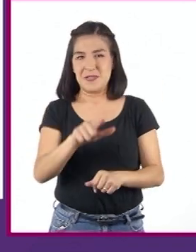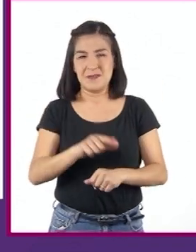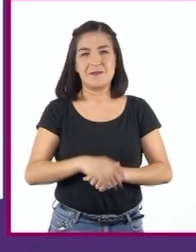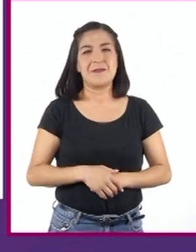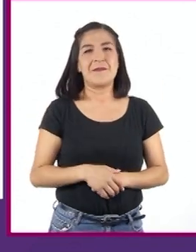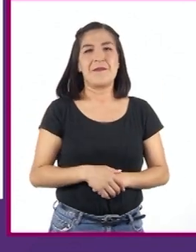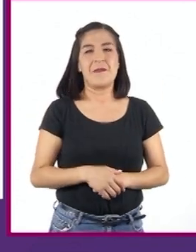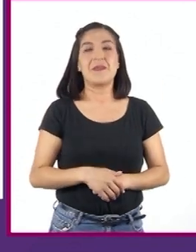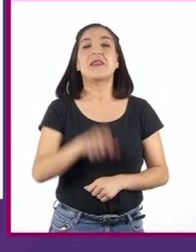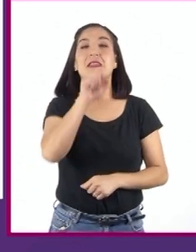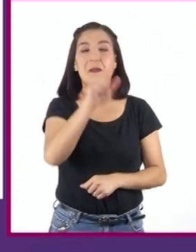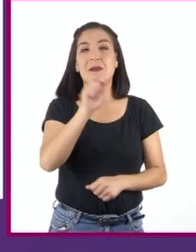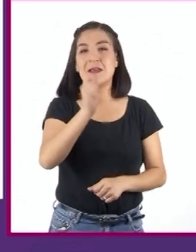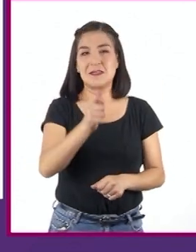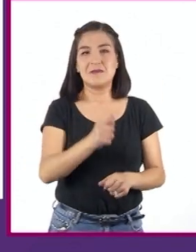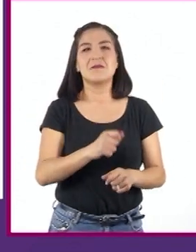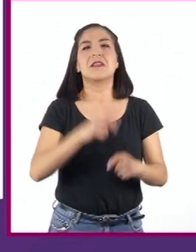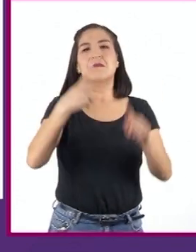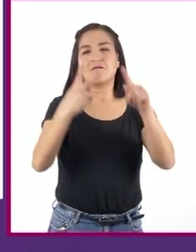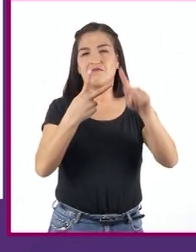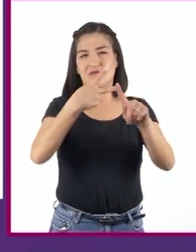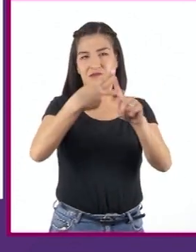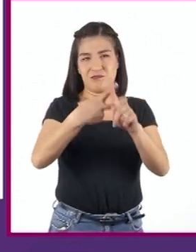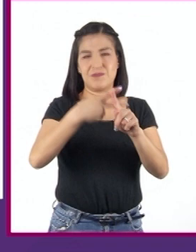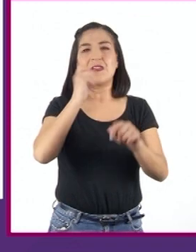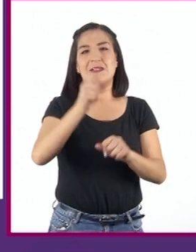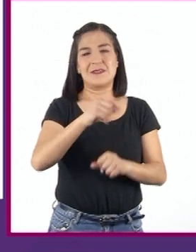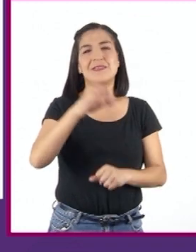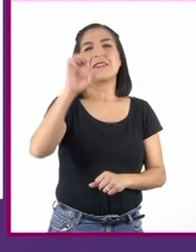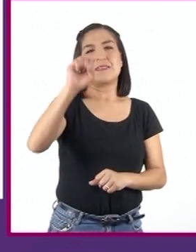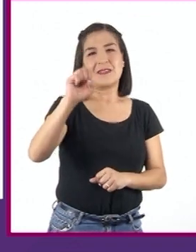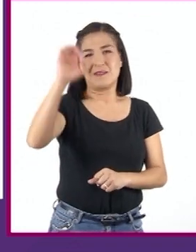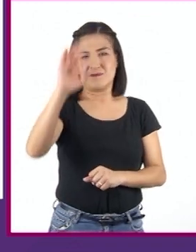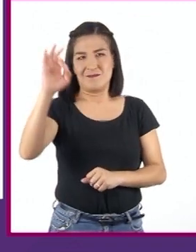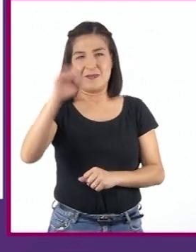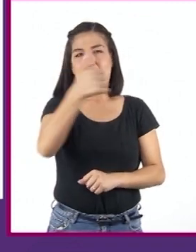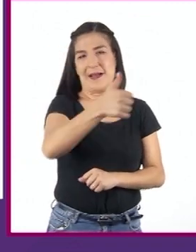y también 3 ángulos de 60 grados cada uno,